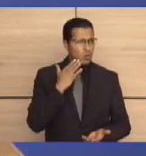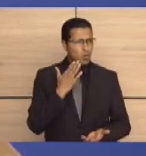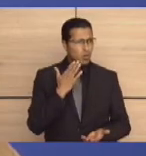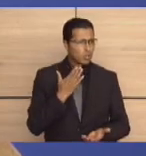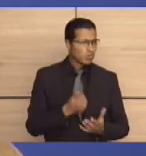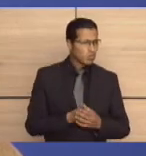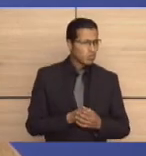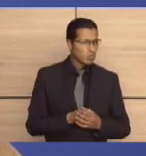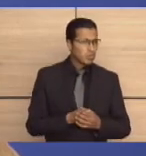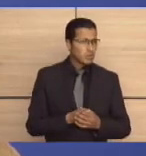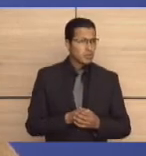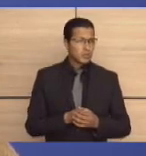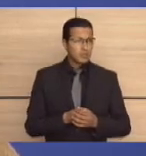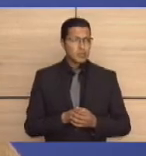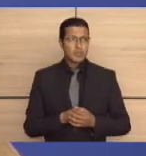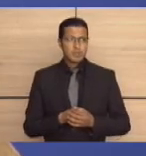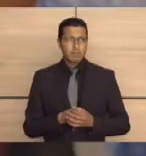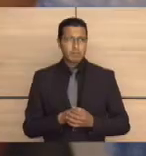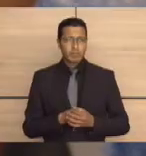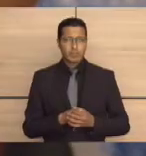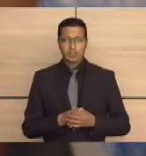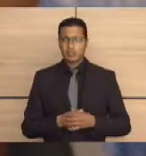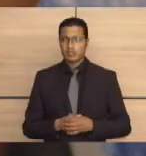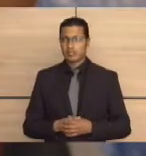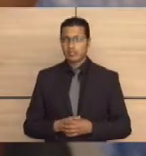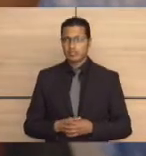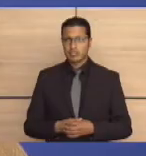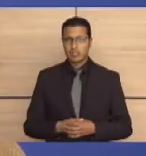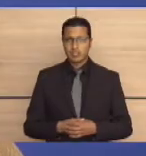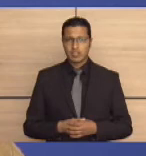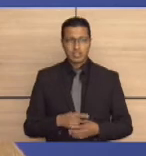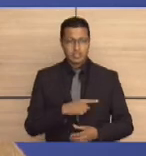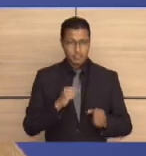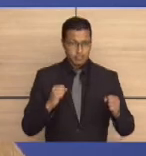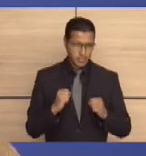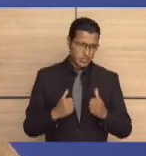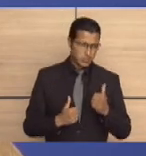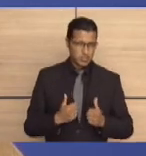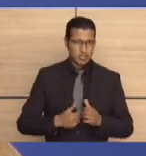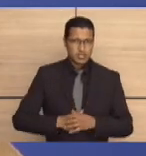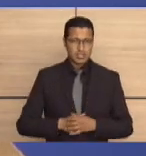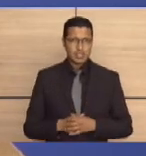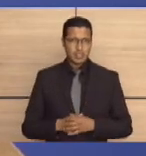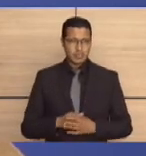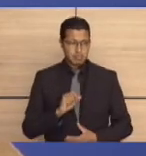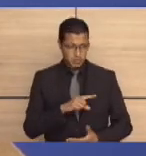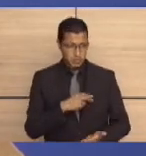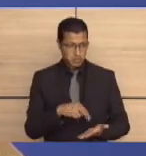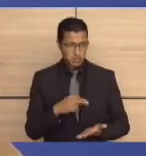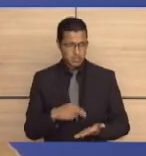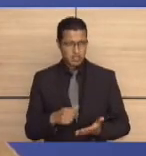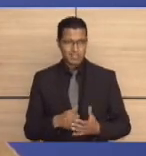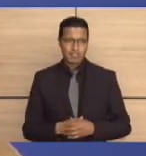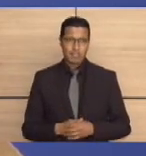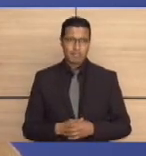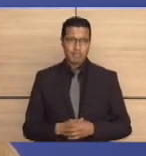Otoño, terminando, o sea, invierno. Ya frío. Ya frío. Sí, ya frío. ¿Y si bailaban? De 20